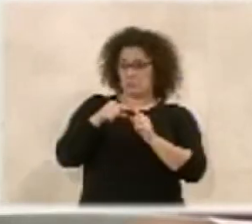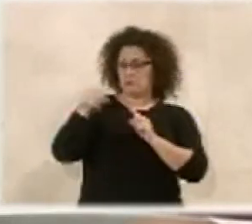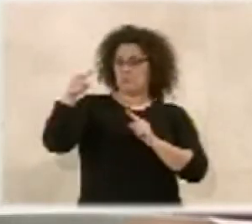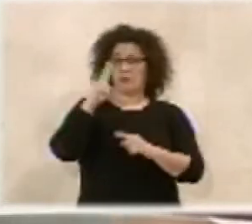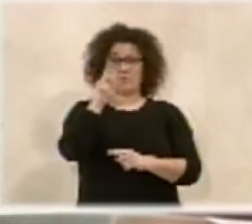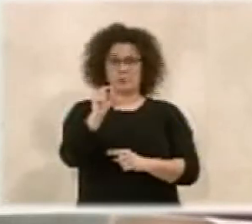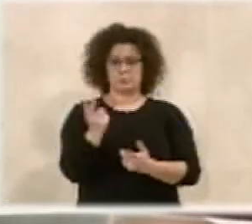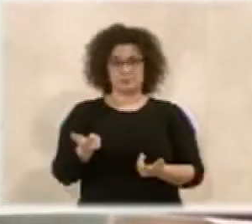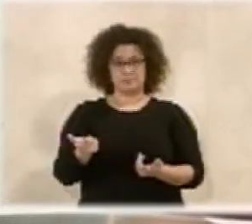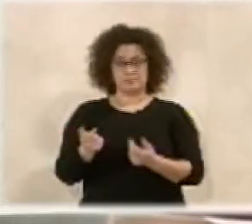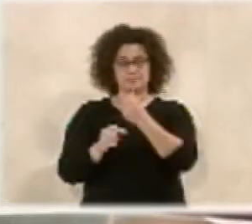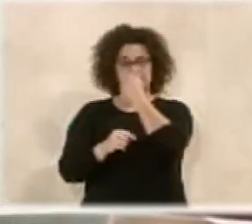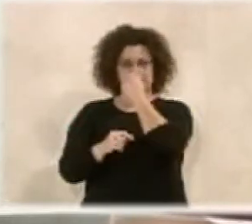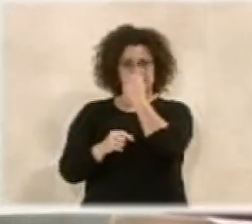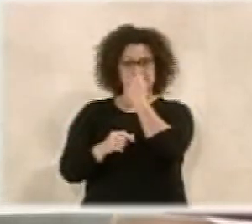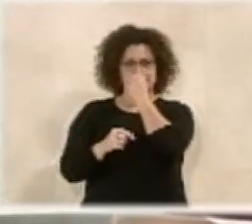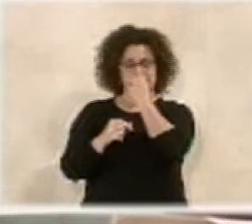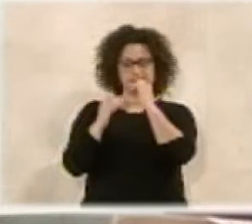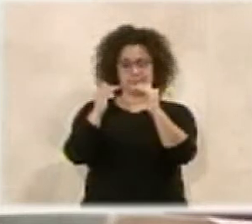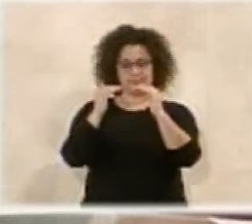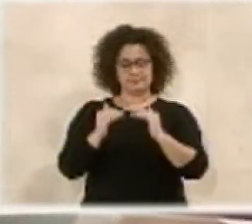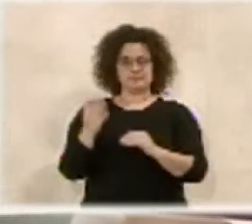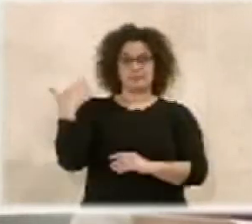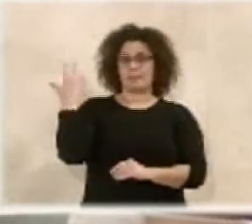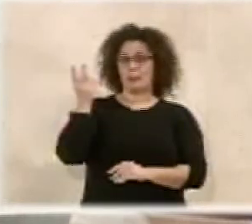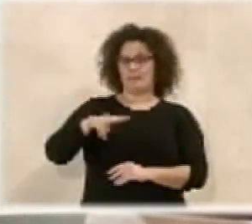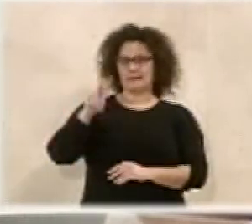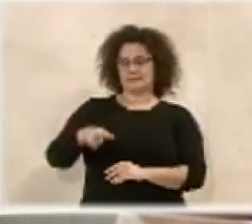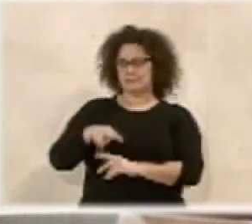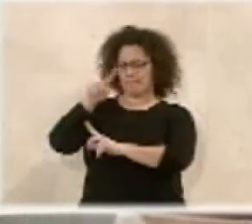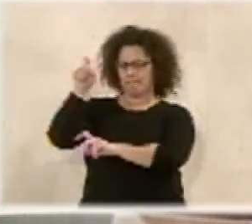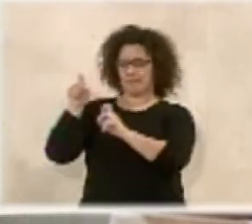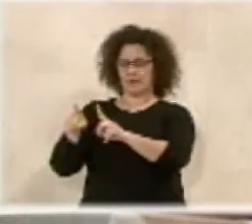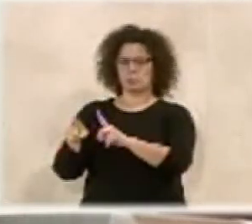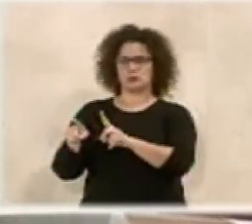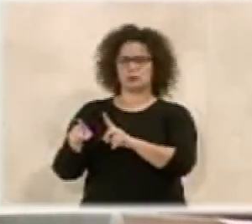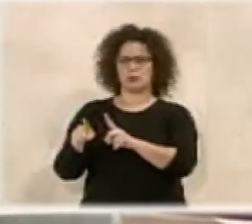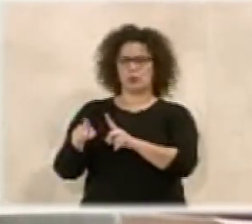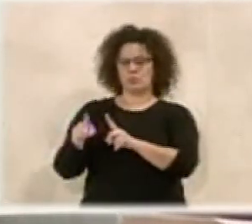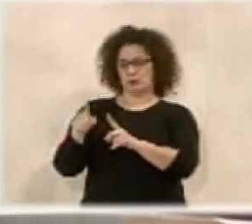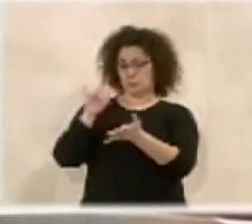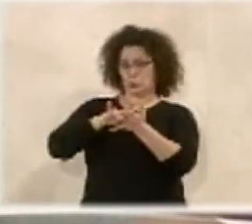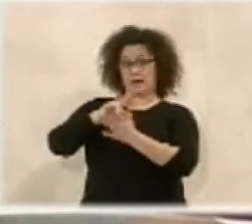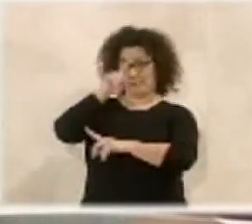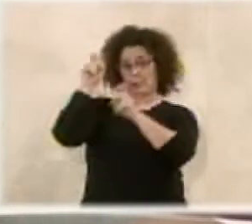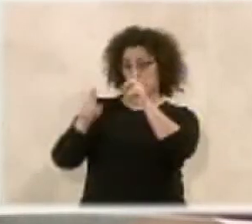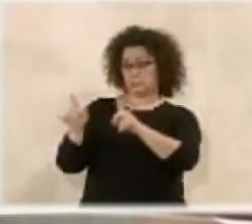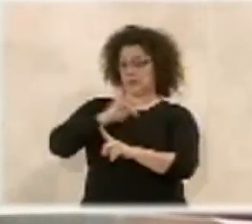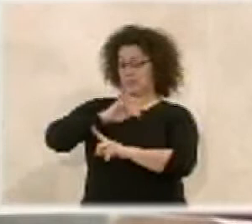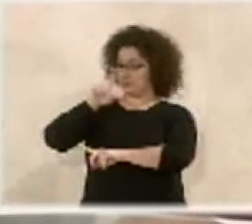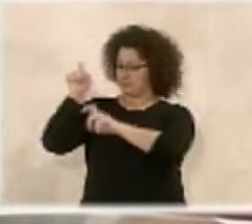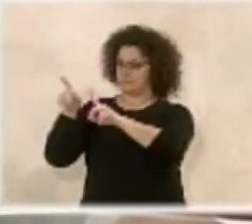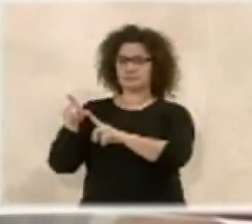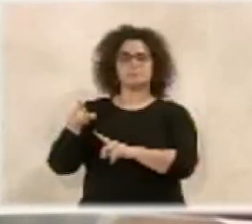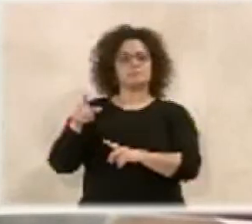centro. Por otra parte, hace dos meses preguntamos también en el turno de robo de preguntas y se